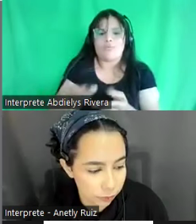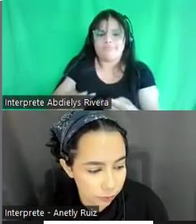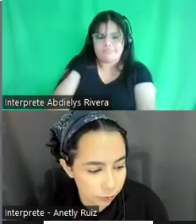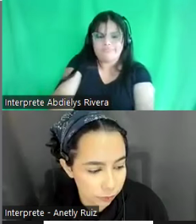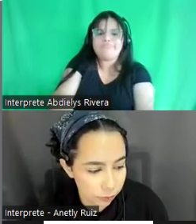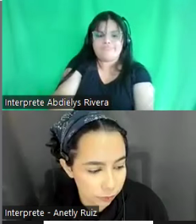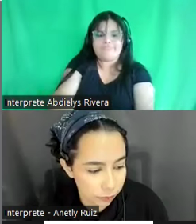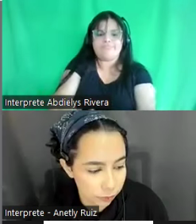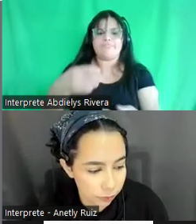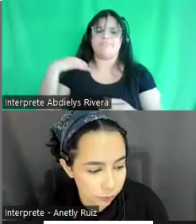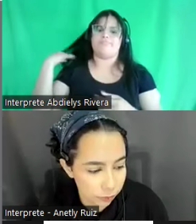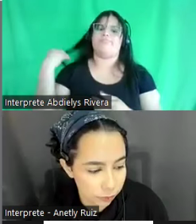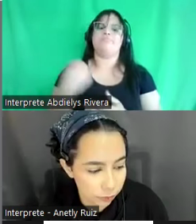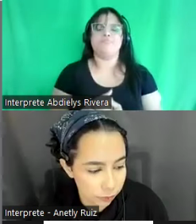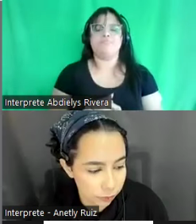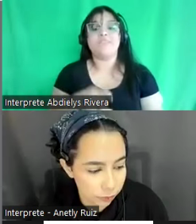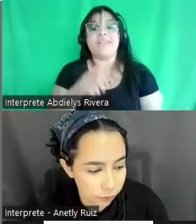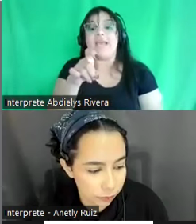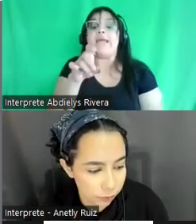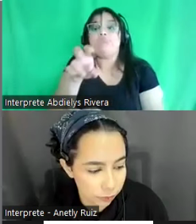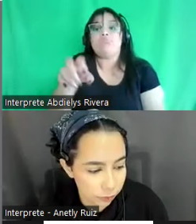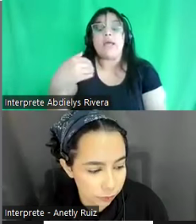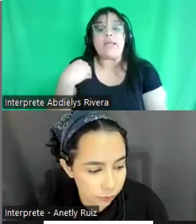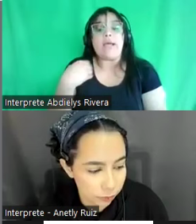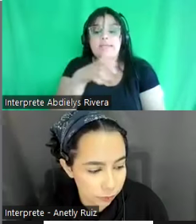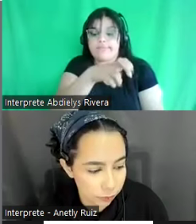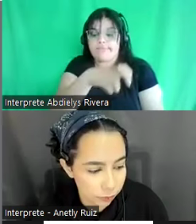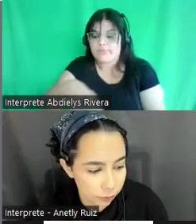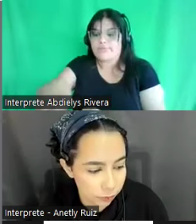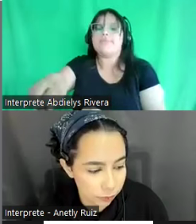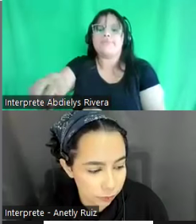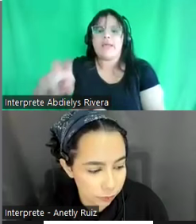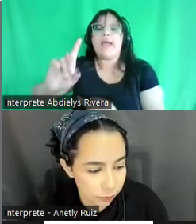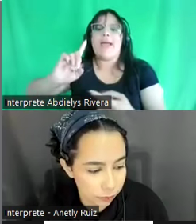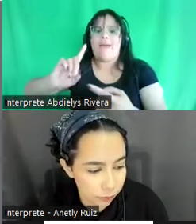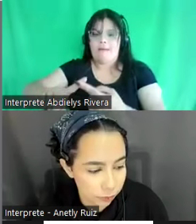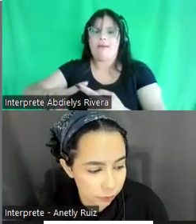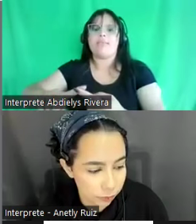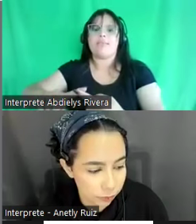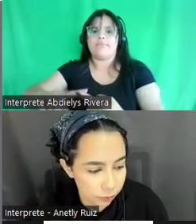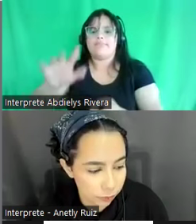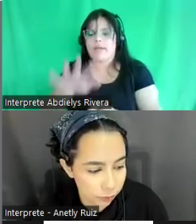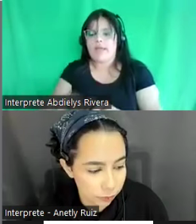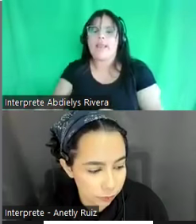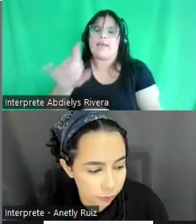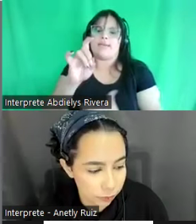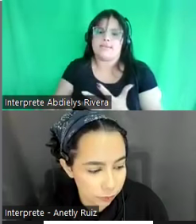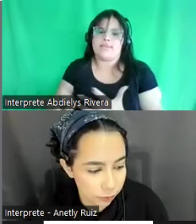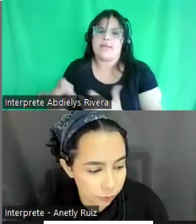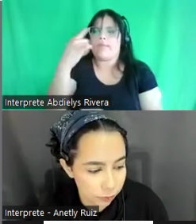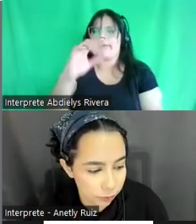tenía que tener ese traslado adecuado hasta la facilidad para que le realizaran el CT scan. Así es que